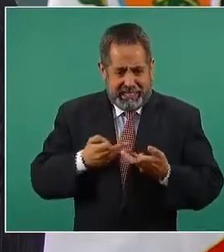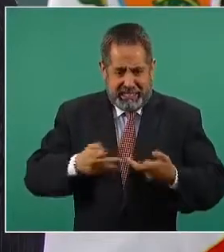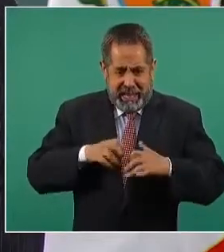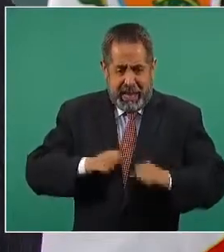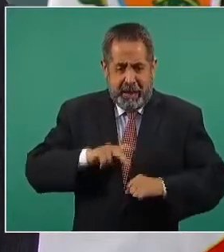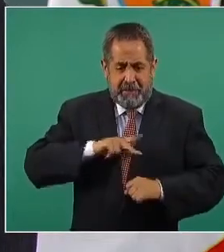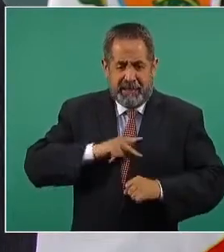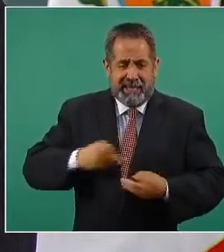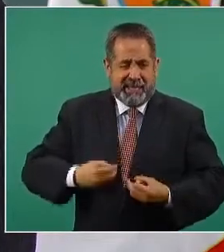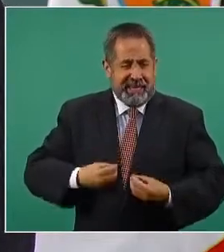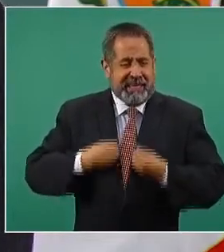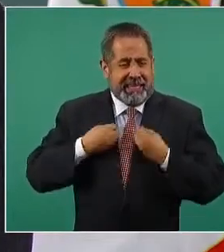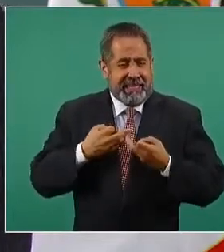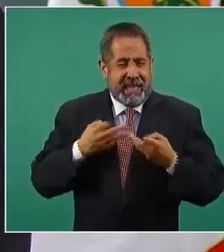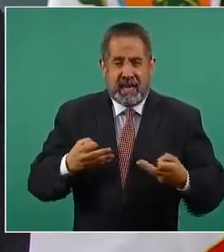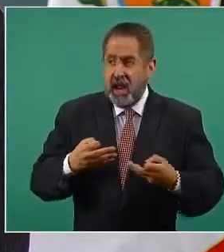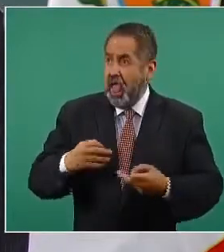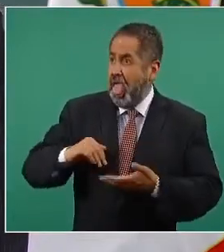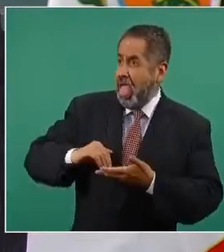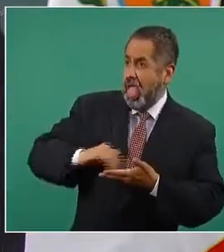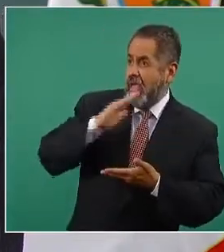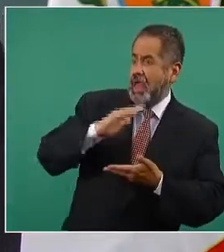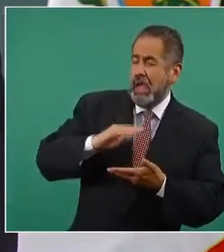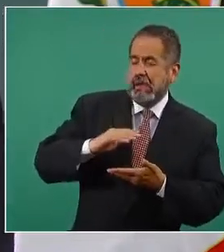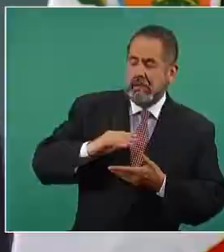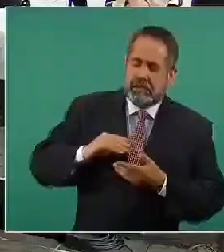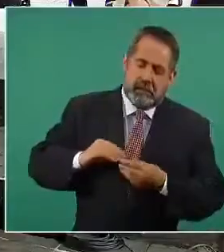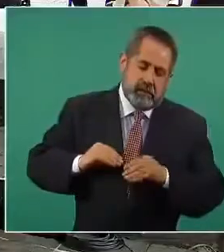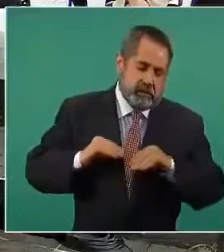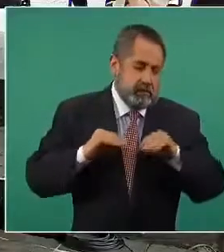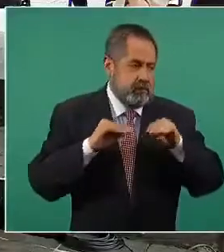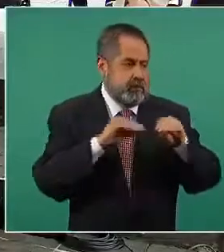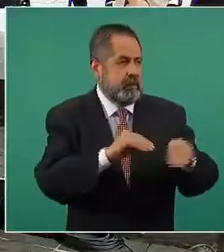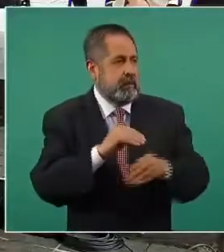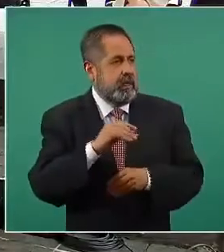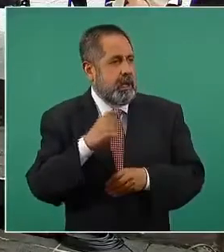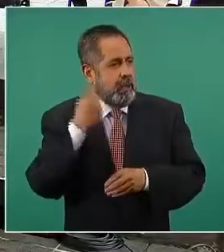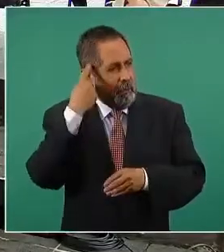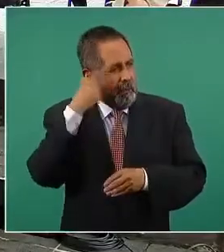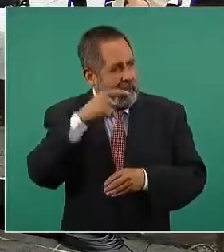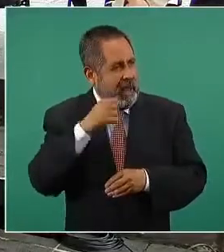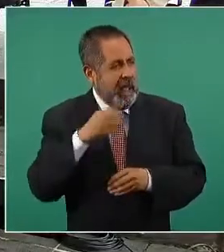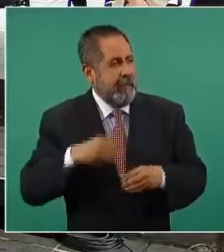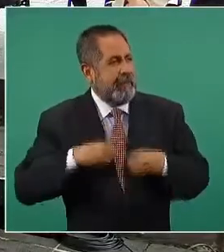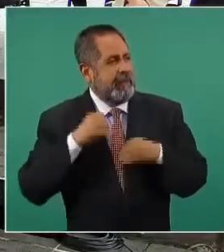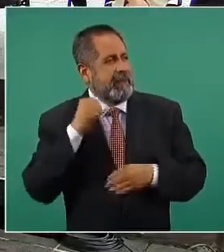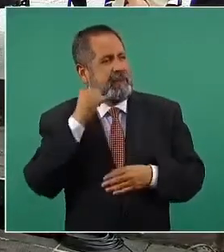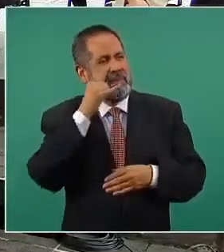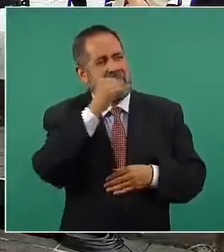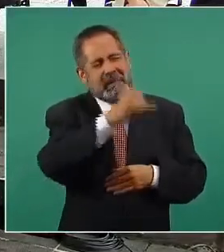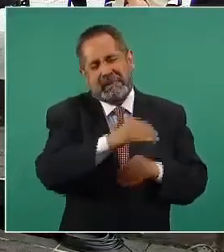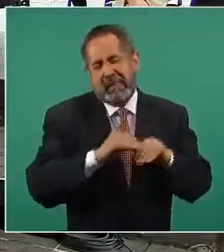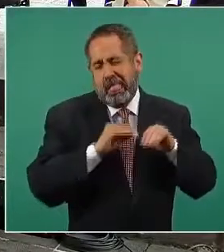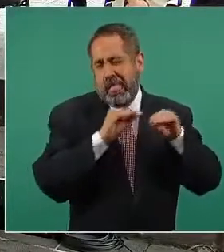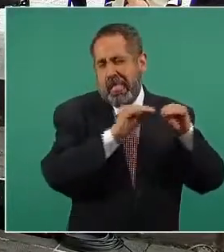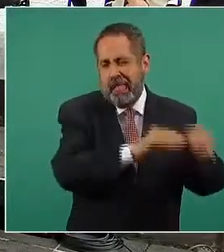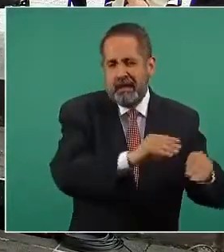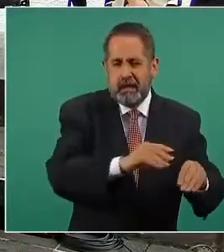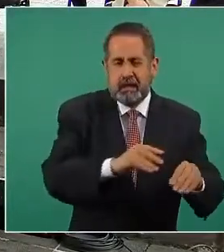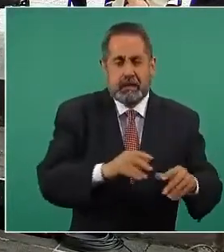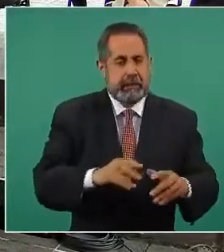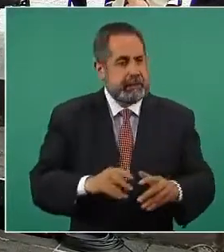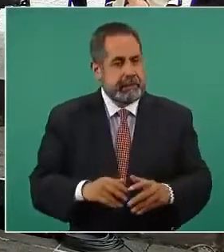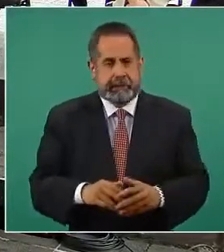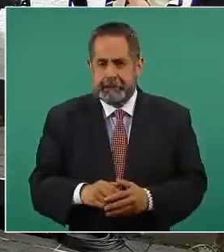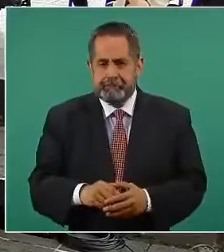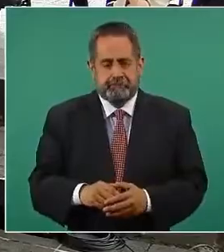pobladores de Tenochtitlán a vivir en los márgenes de la urbe. Por eso